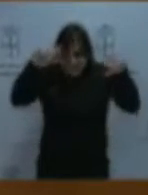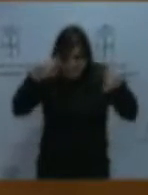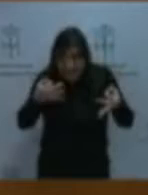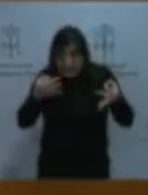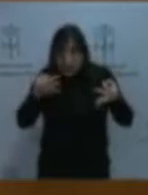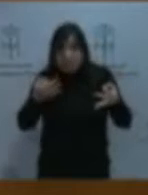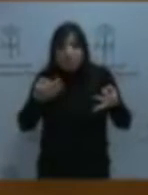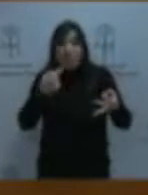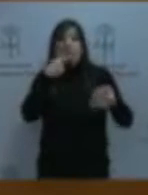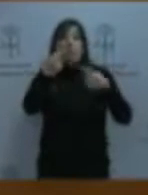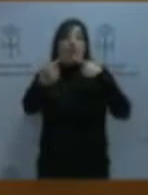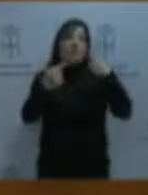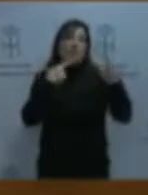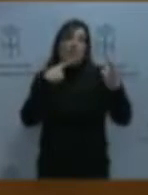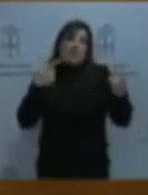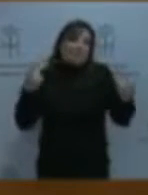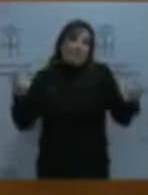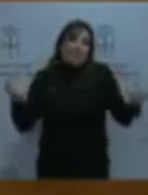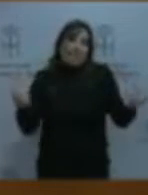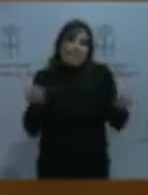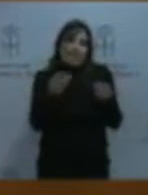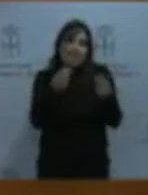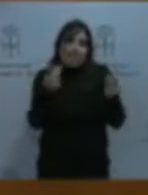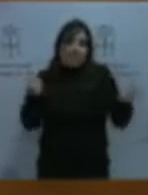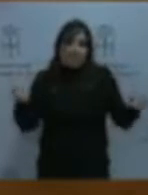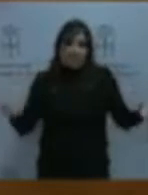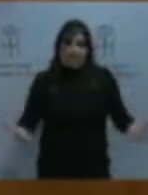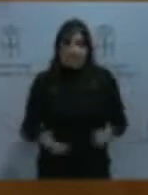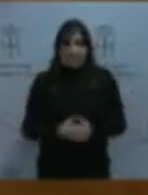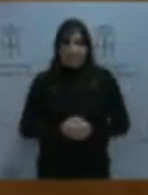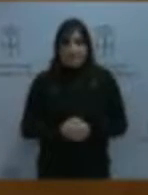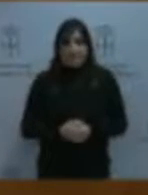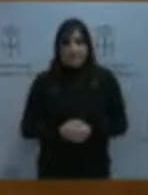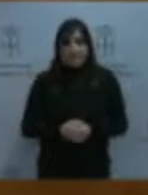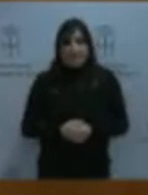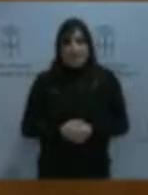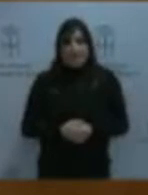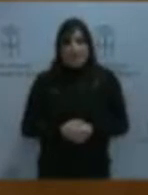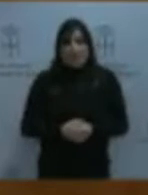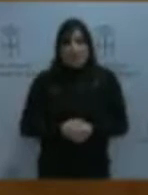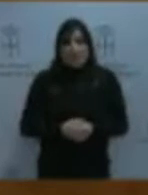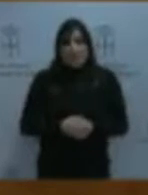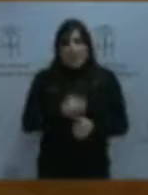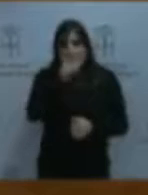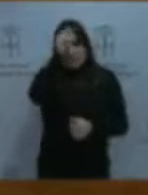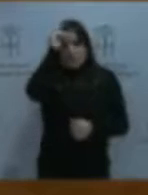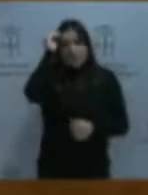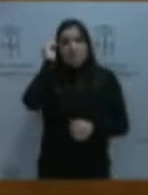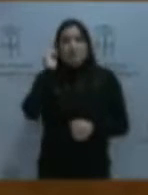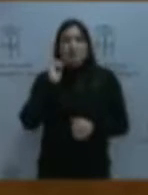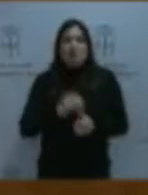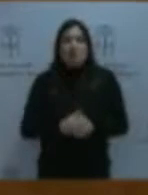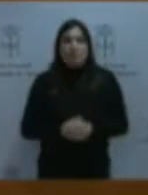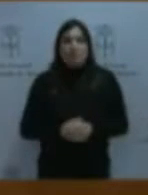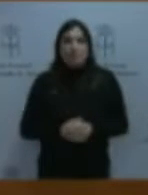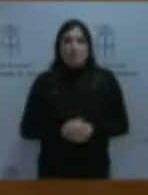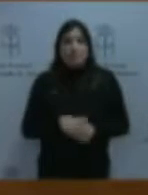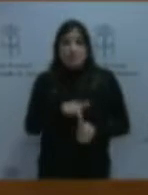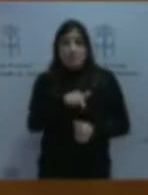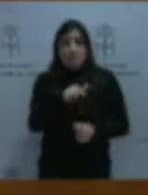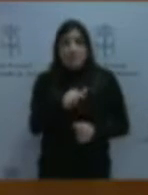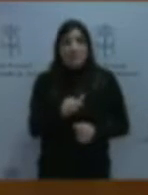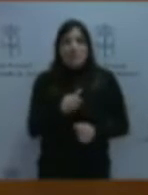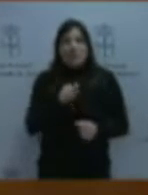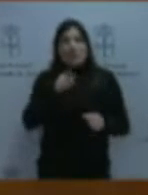el viento. A esto hay que añadir que si bien el medio rural solo aparece en los discursos